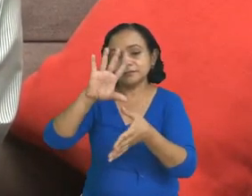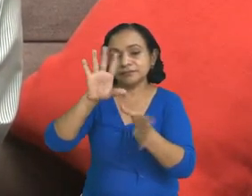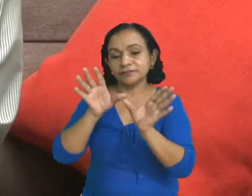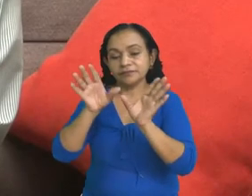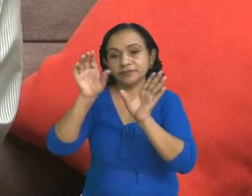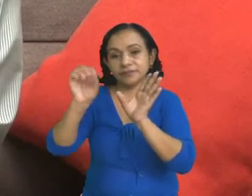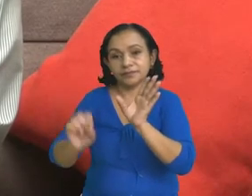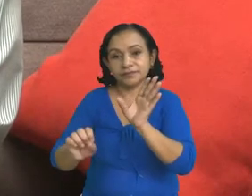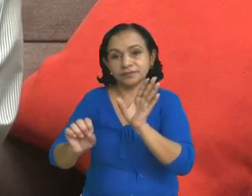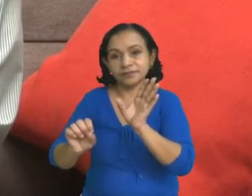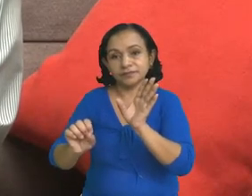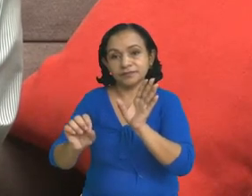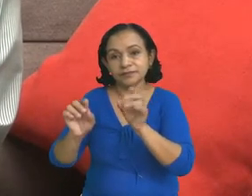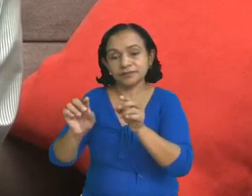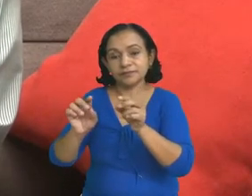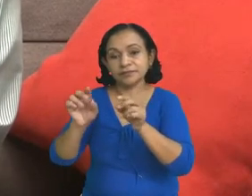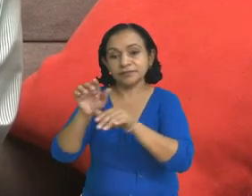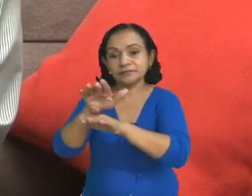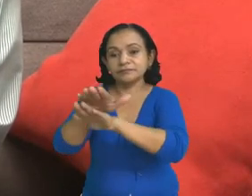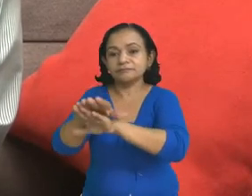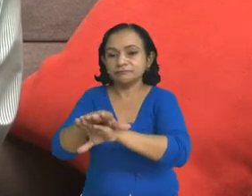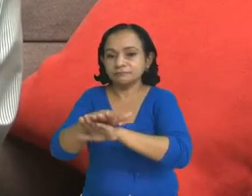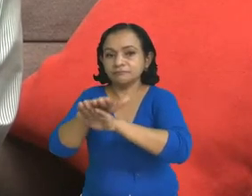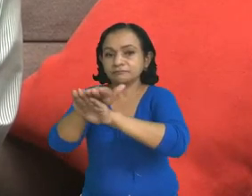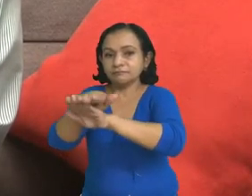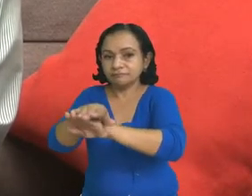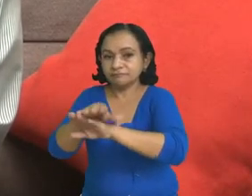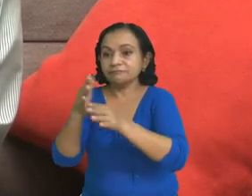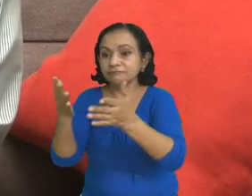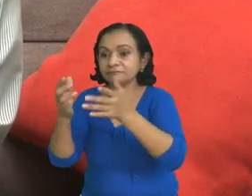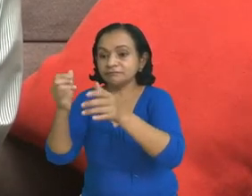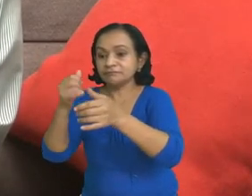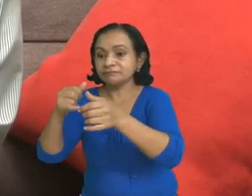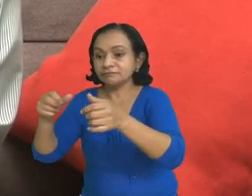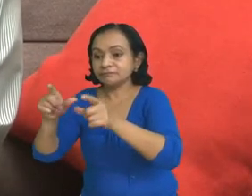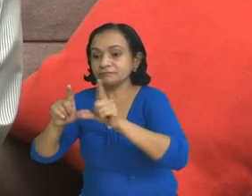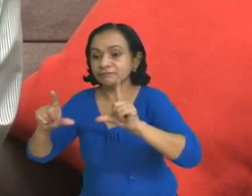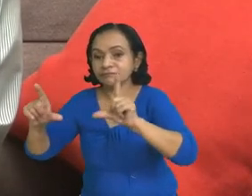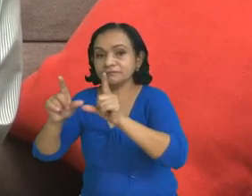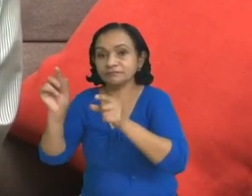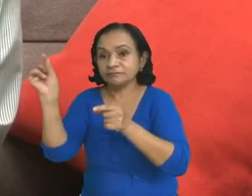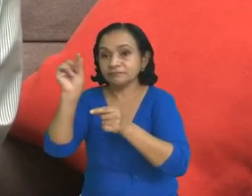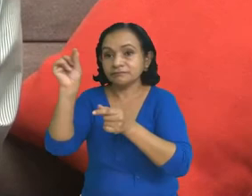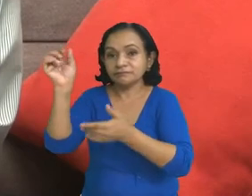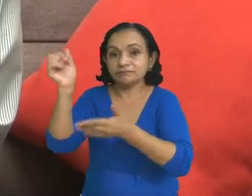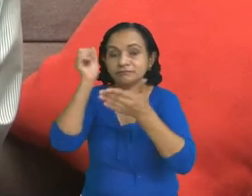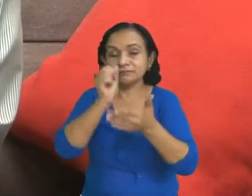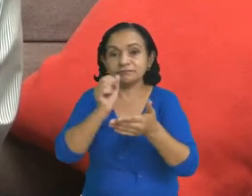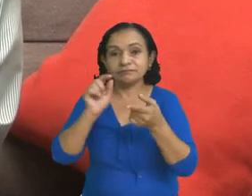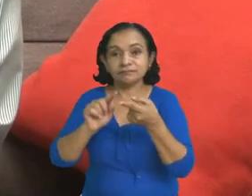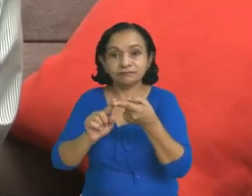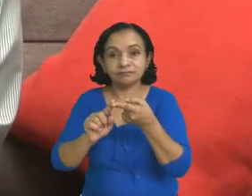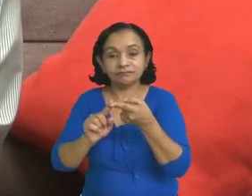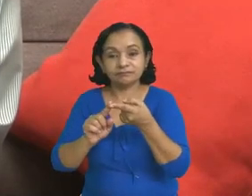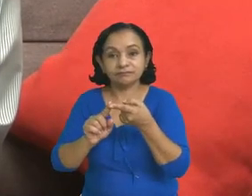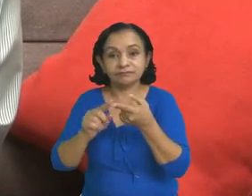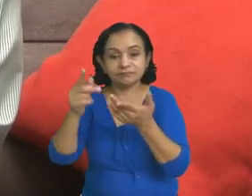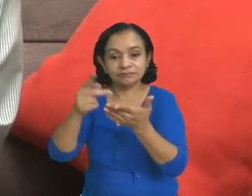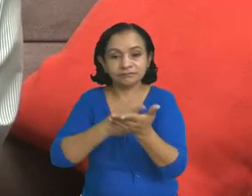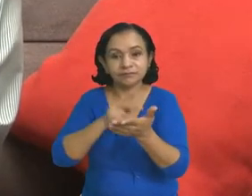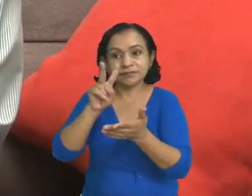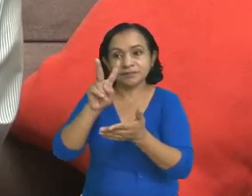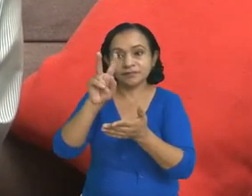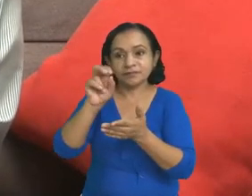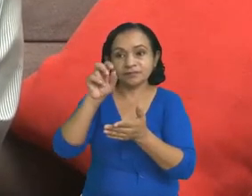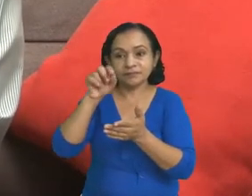Sur, la subestación El Tortuguero, que este año se firma el convenio de préstamo con el OFID. Es un proyecto de